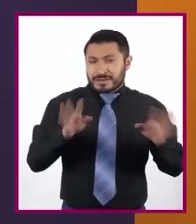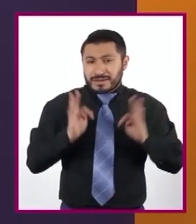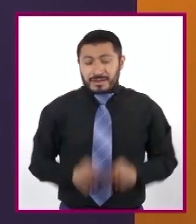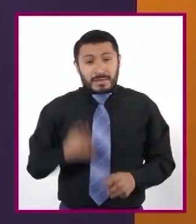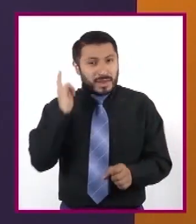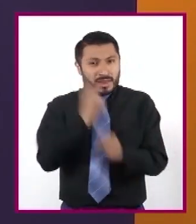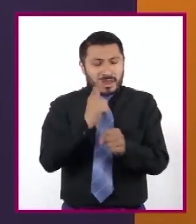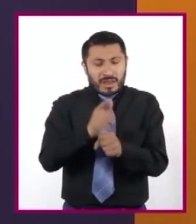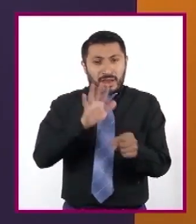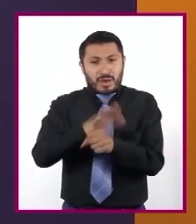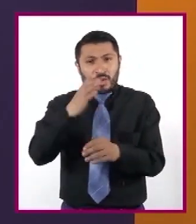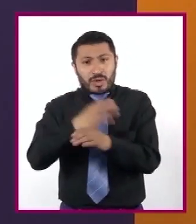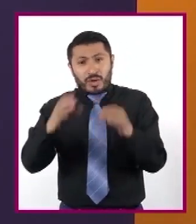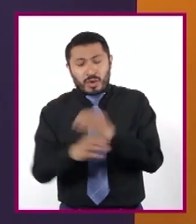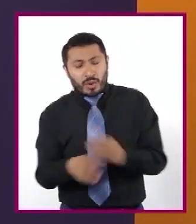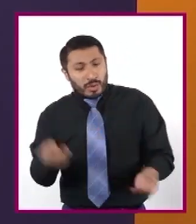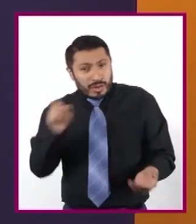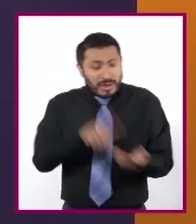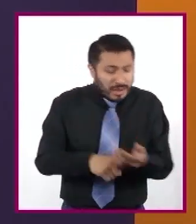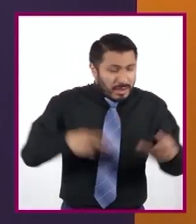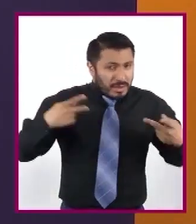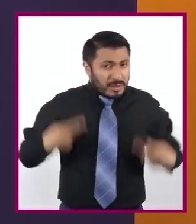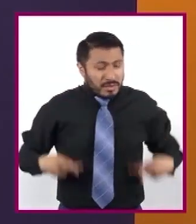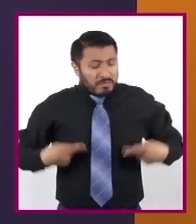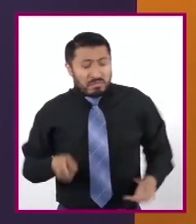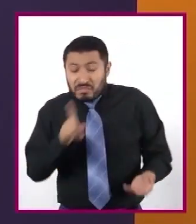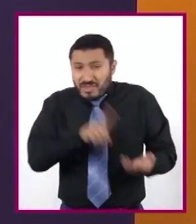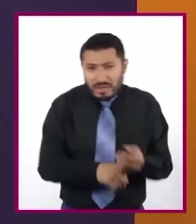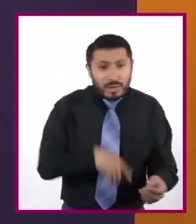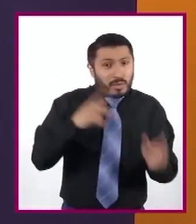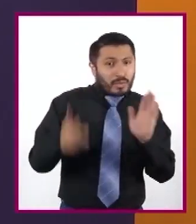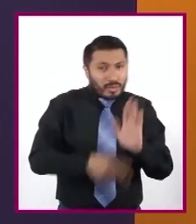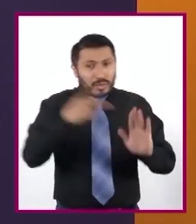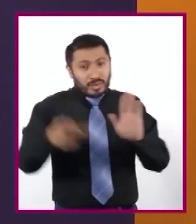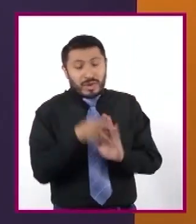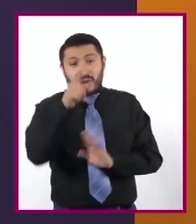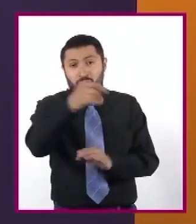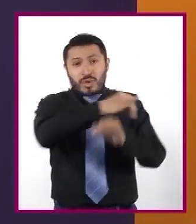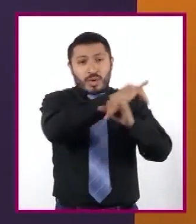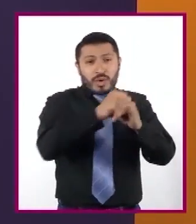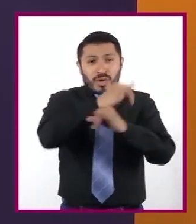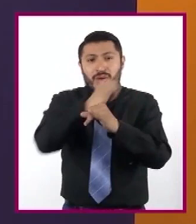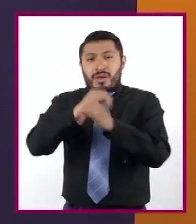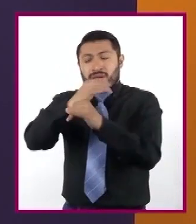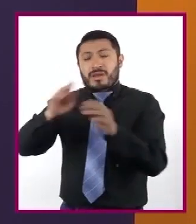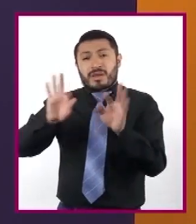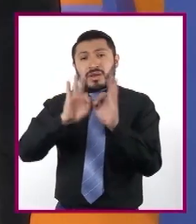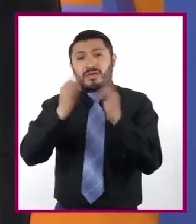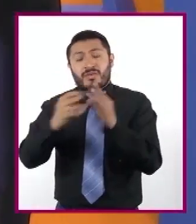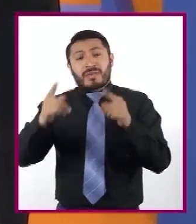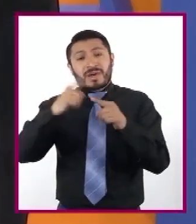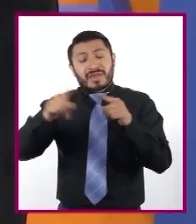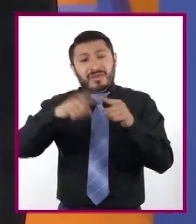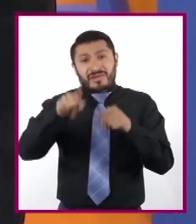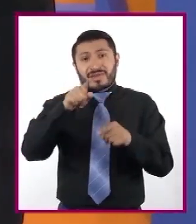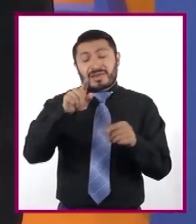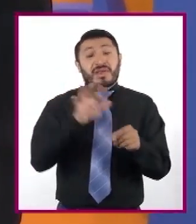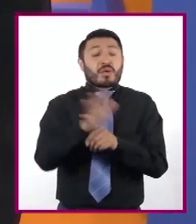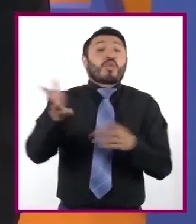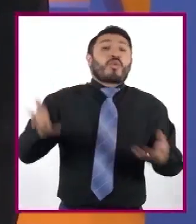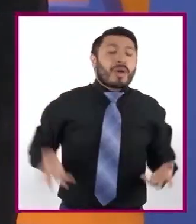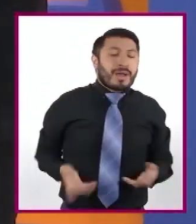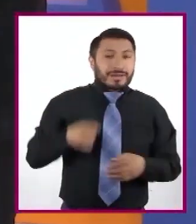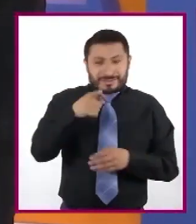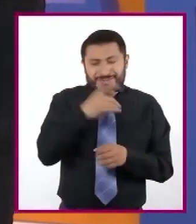o situaciones se repiten e indaguen de qué otras maneras los pueden mencionar. Después de que lo